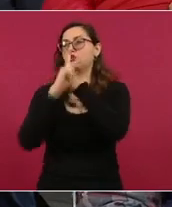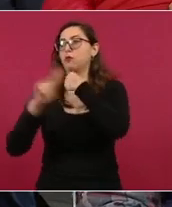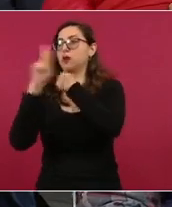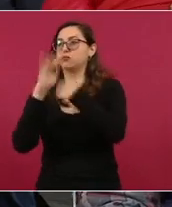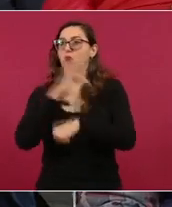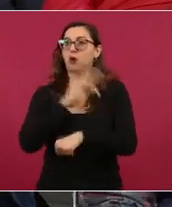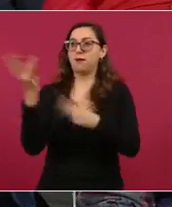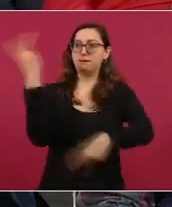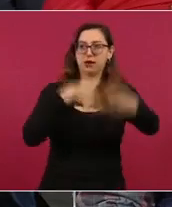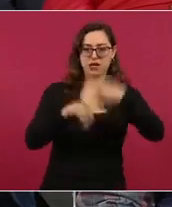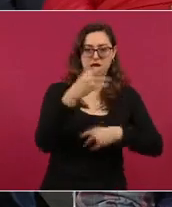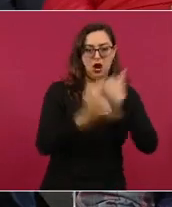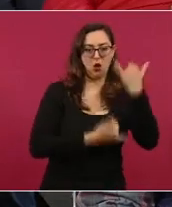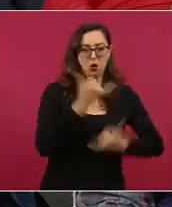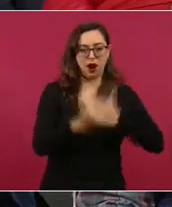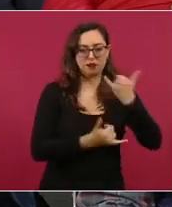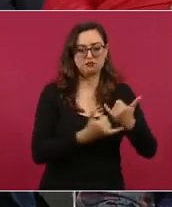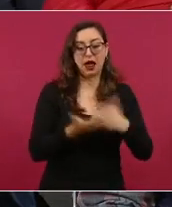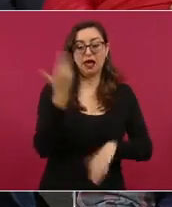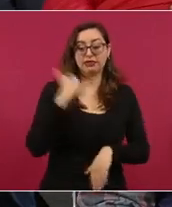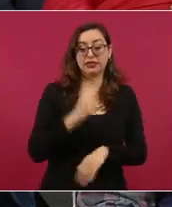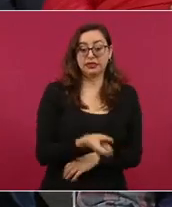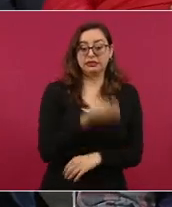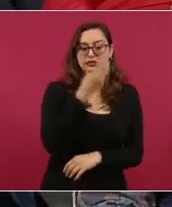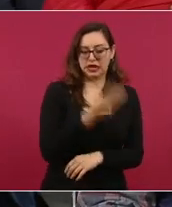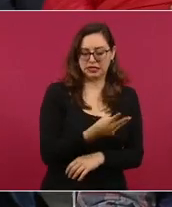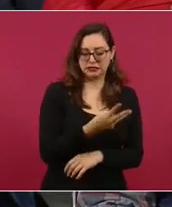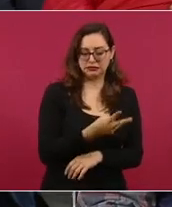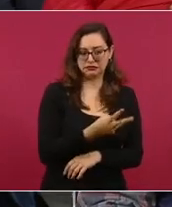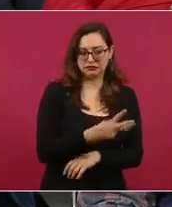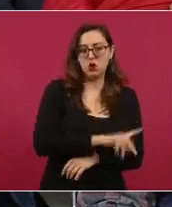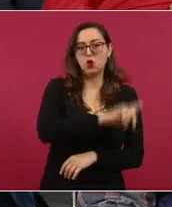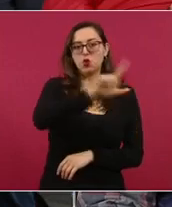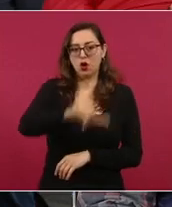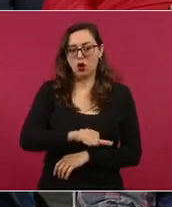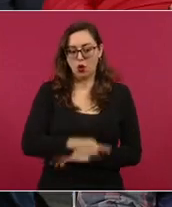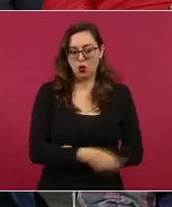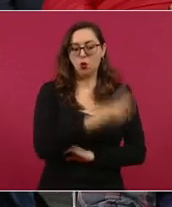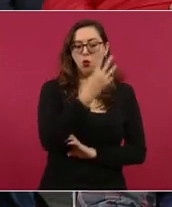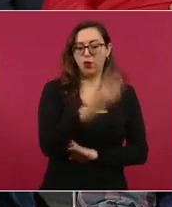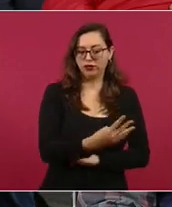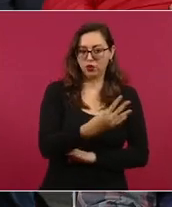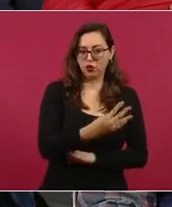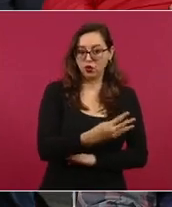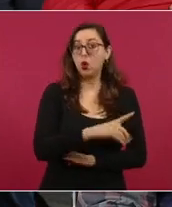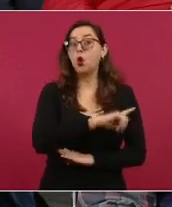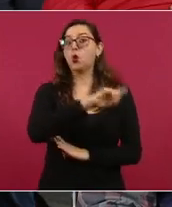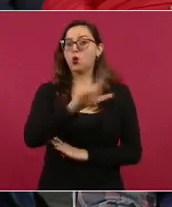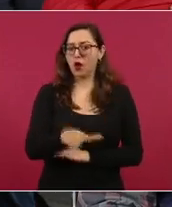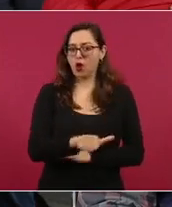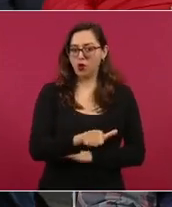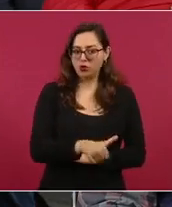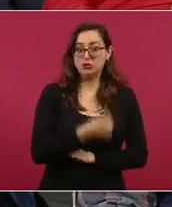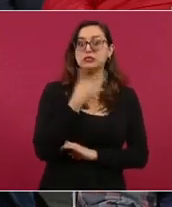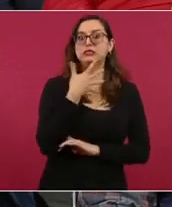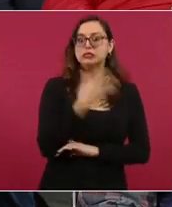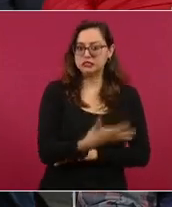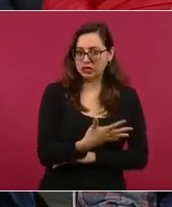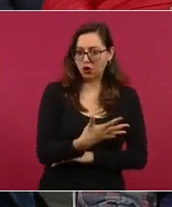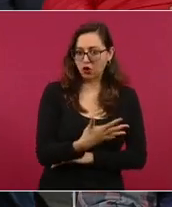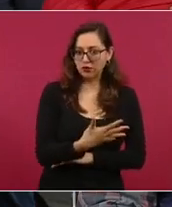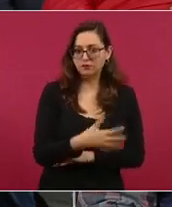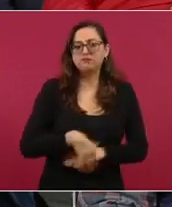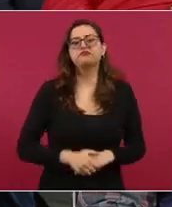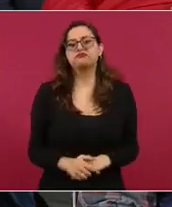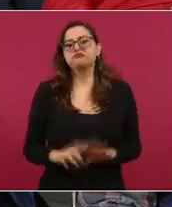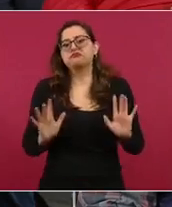juego. Luego aumentó a 4 y luego a 5. Cuando aumenta a 5, en la capital de la República se respetaba